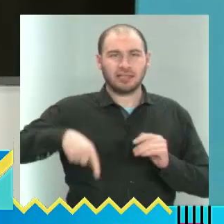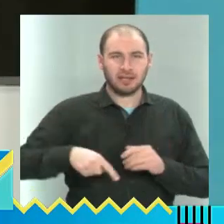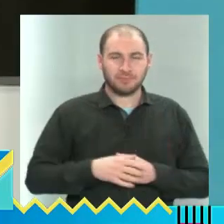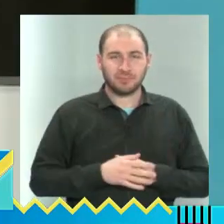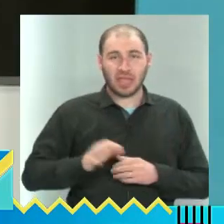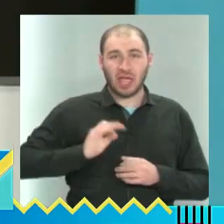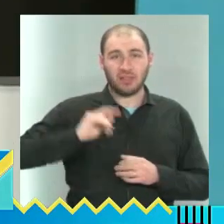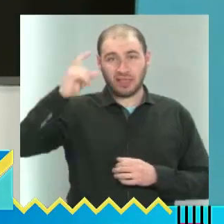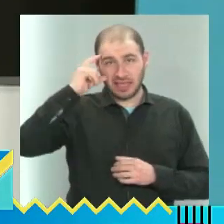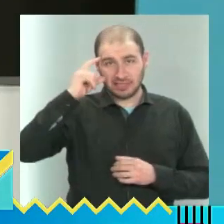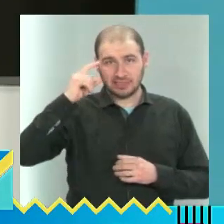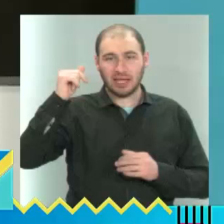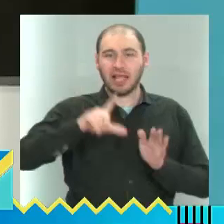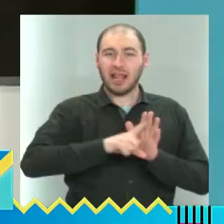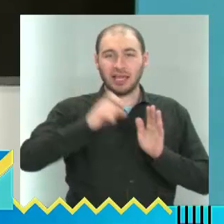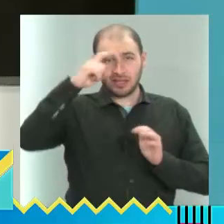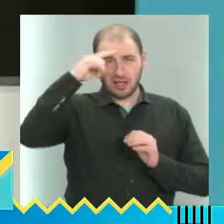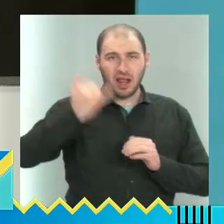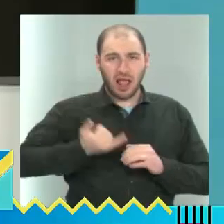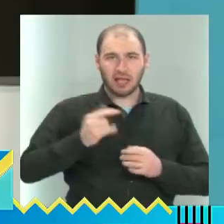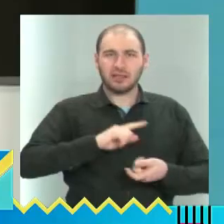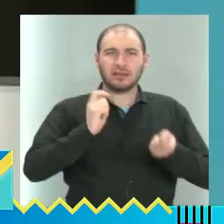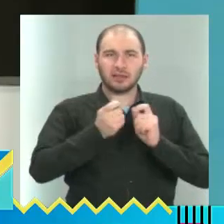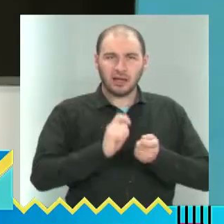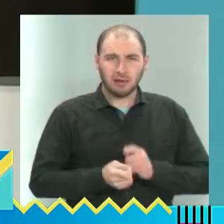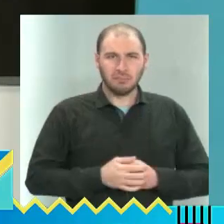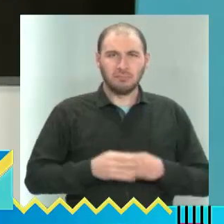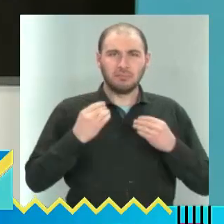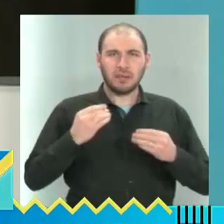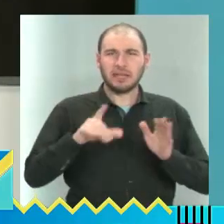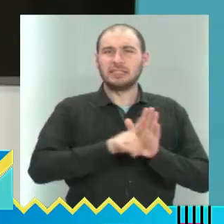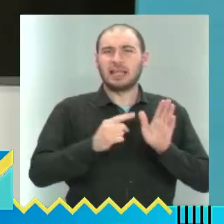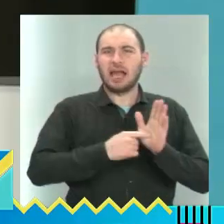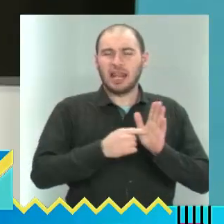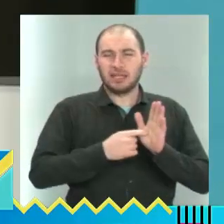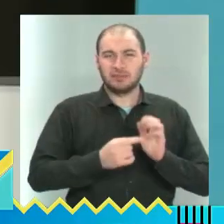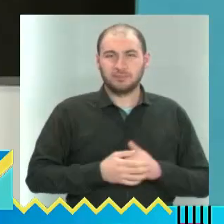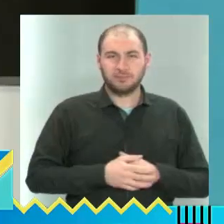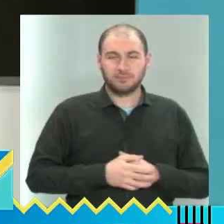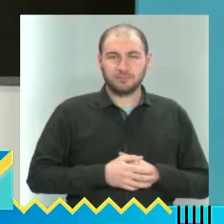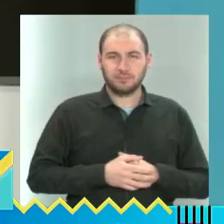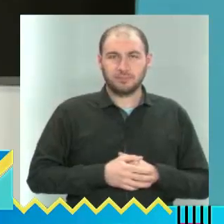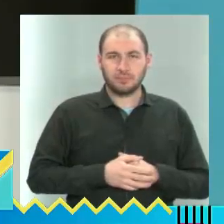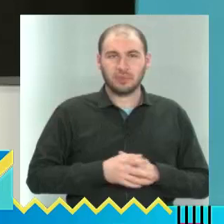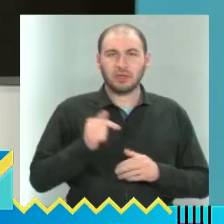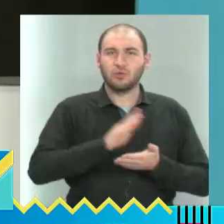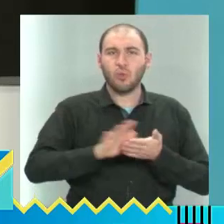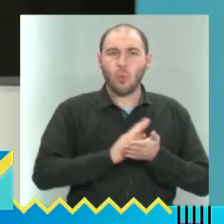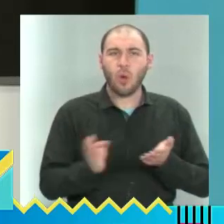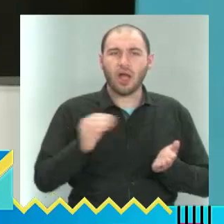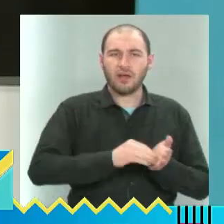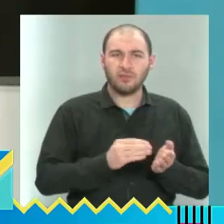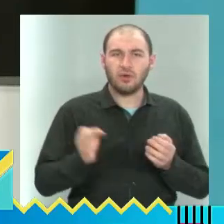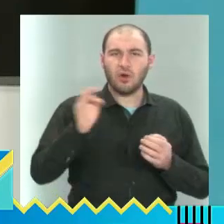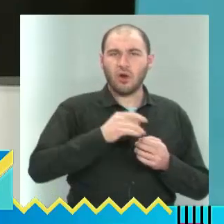ya hace 10 años que tenemos una ley nacional que se ha modificado. Bueno, ¿qué pasa con esta ley? ¿Qué tiene de innovador o que ha sido